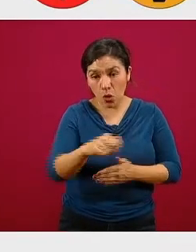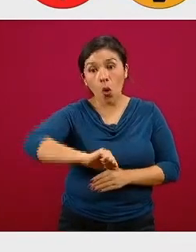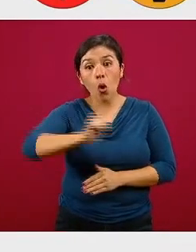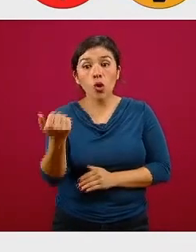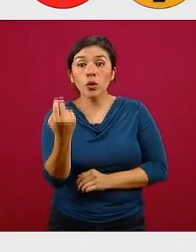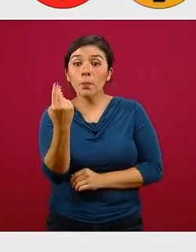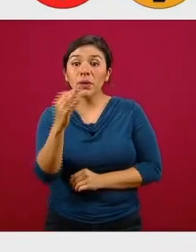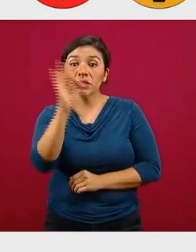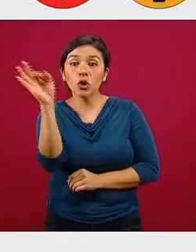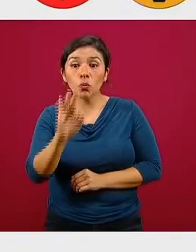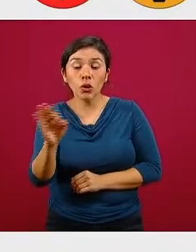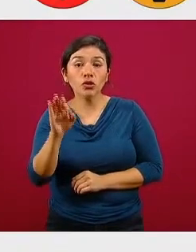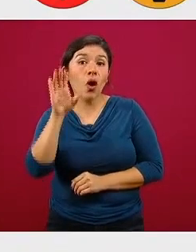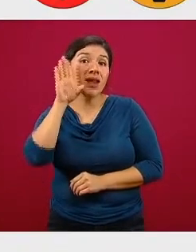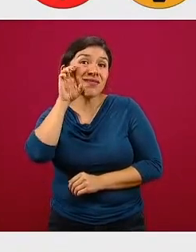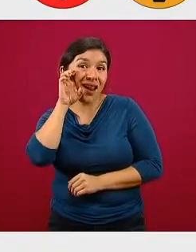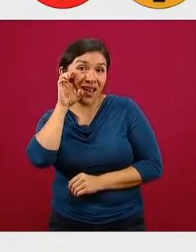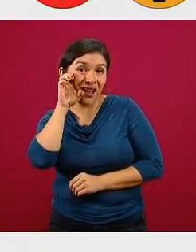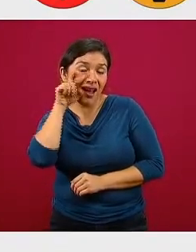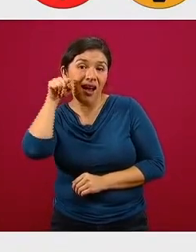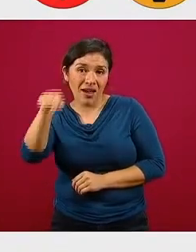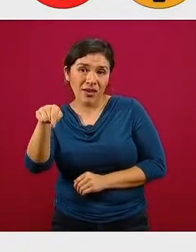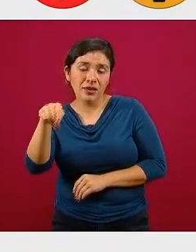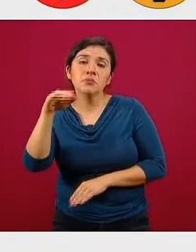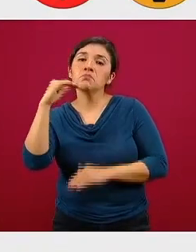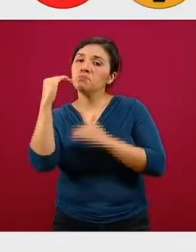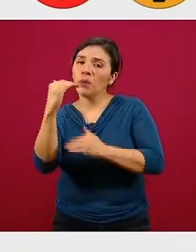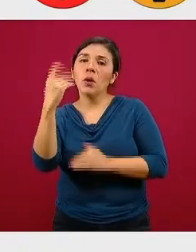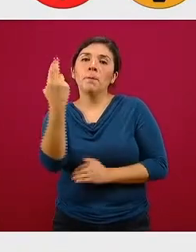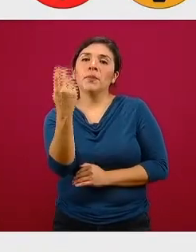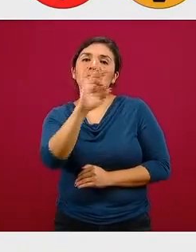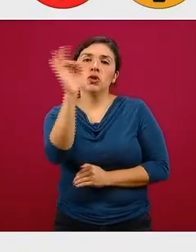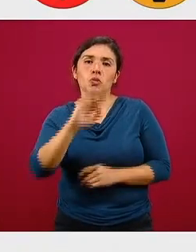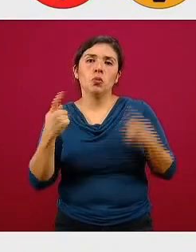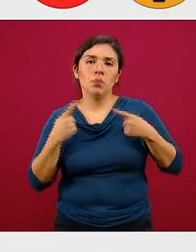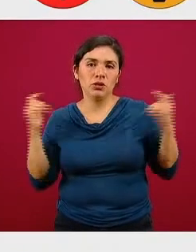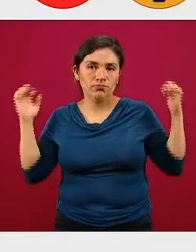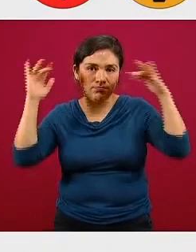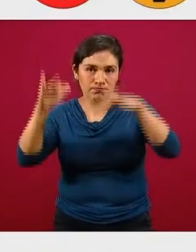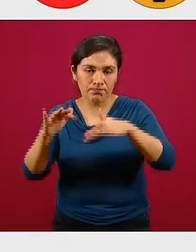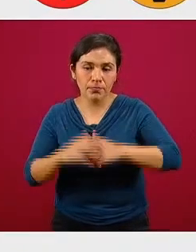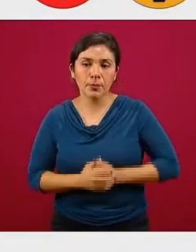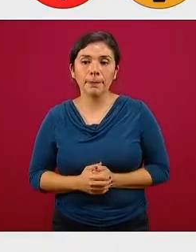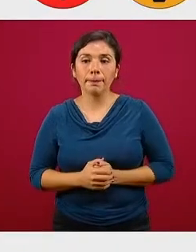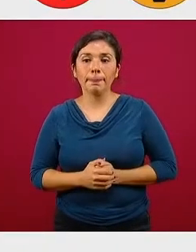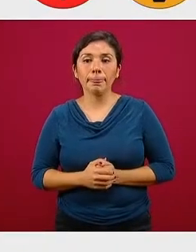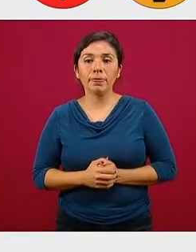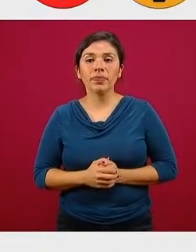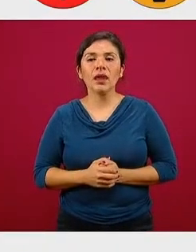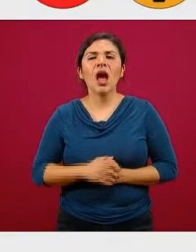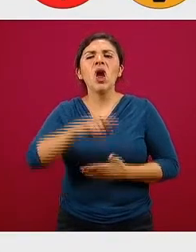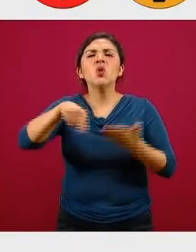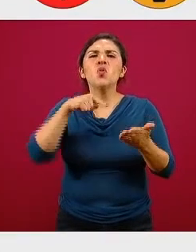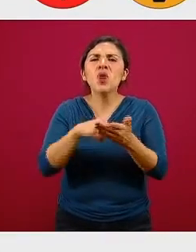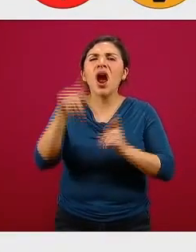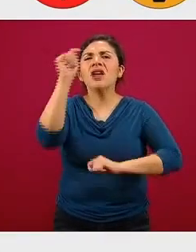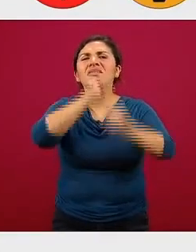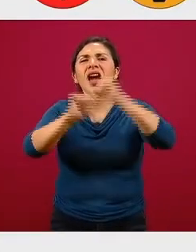con un 25% de aforo en semáforo naranja. Centros